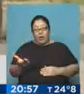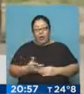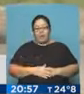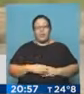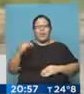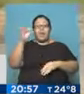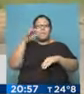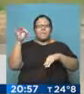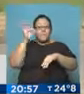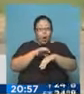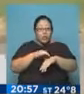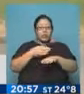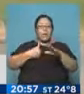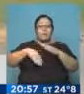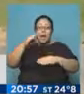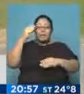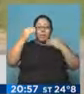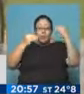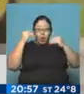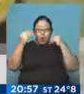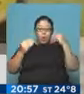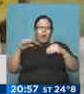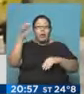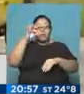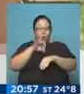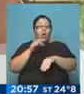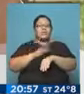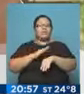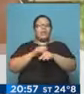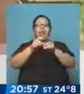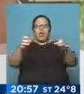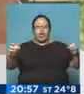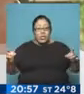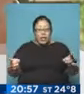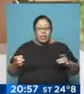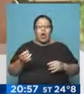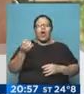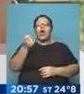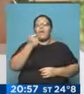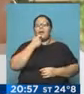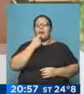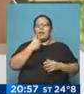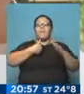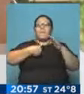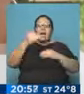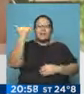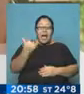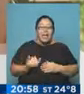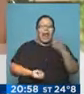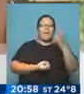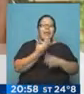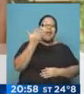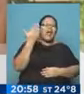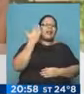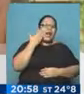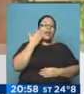que es el que nos preocupa desde el punto de vista de la transmisión de estas virosis, tiene una actividad a primeras horas de la mañana, a últimas horas de la tarde,